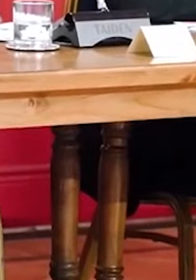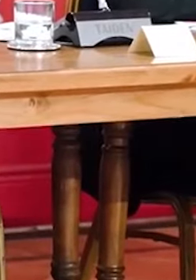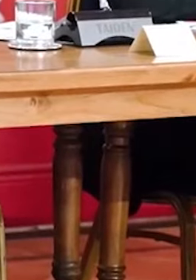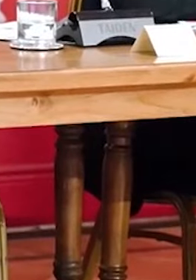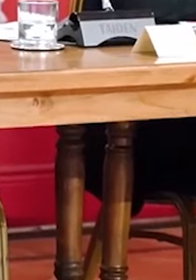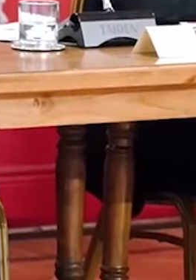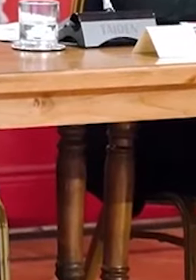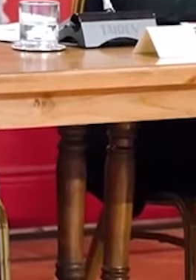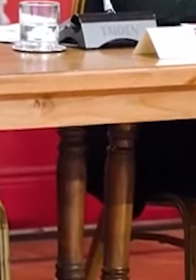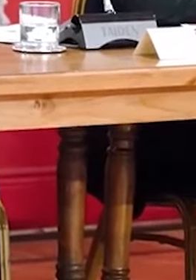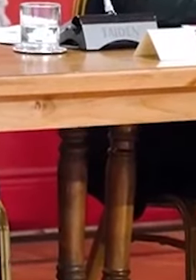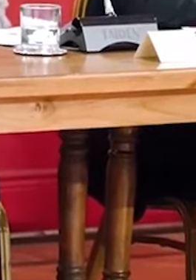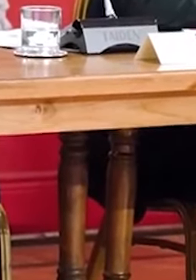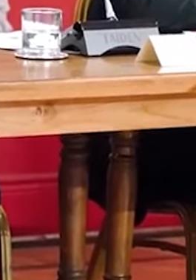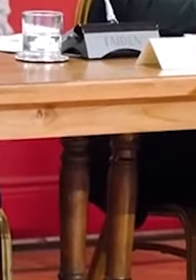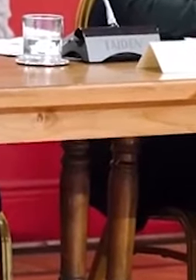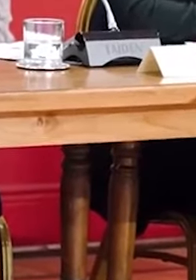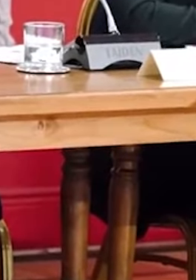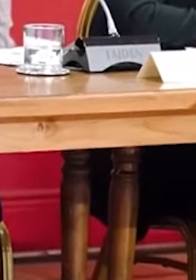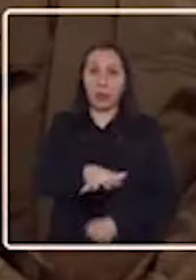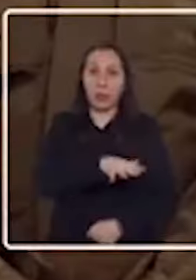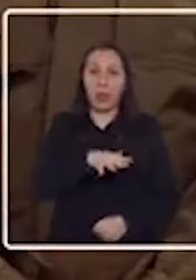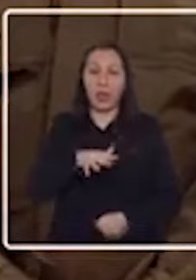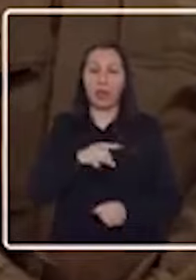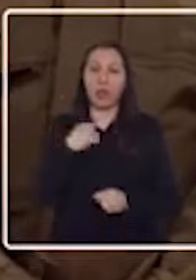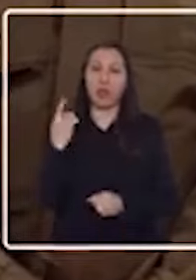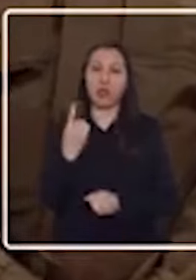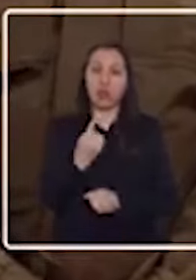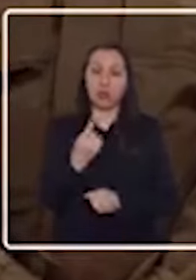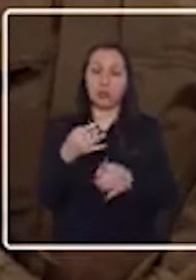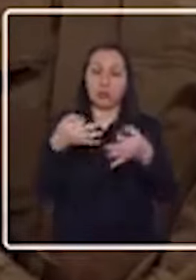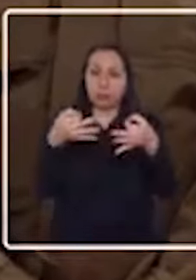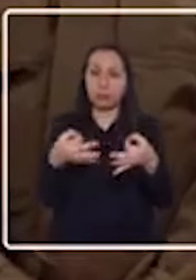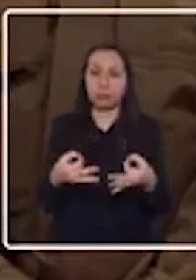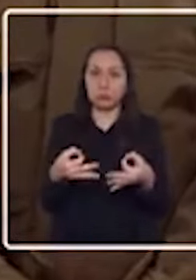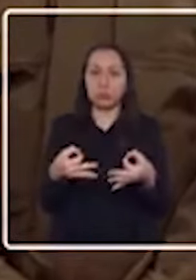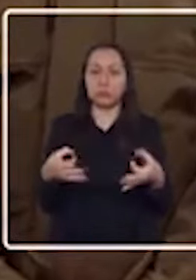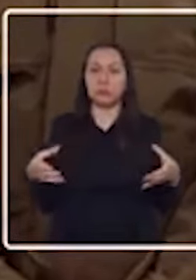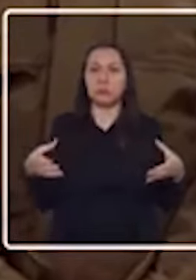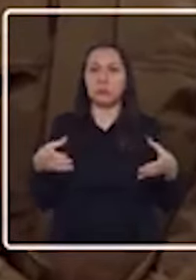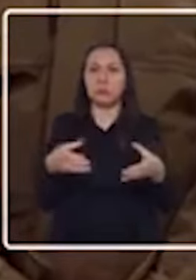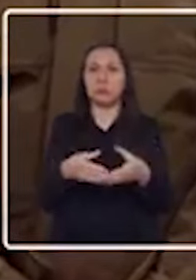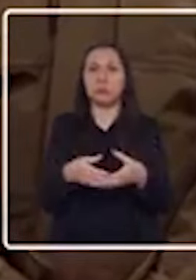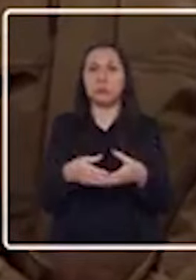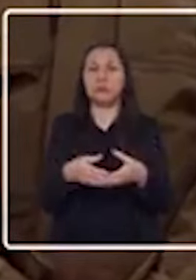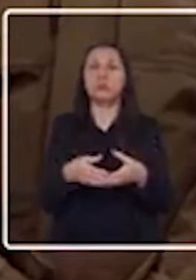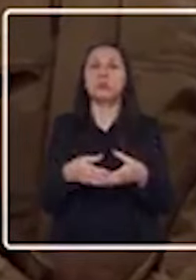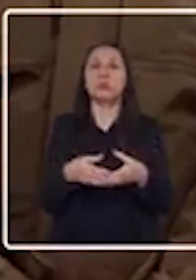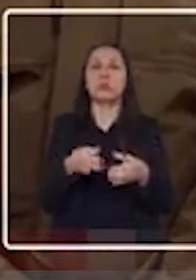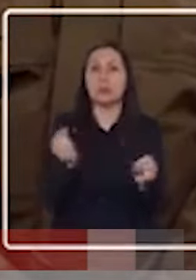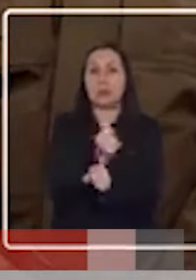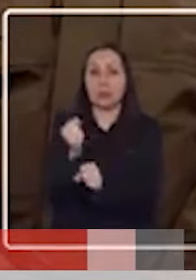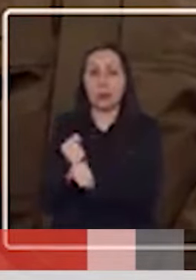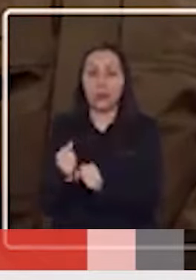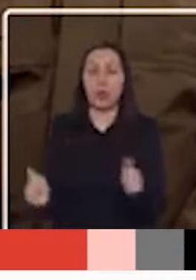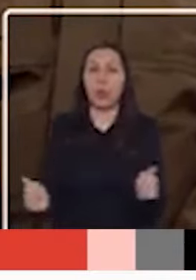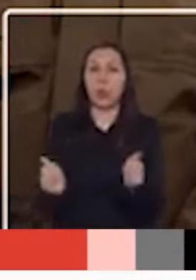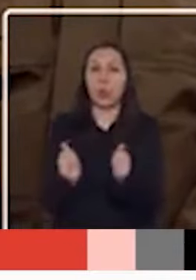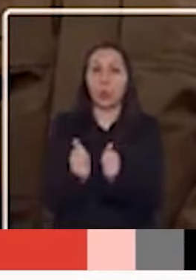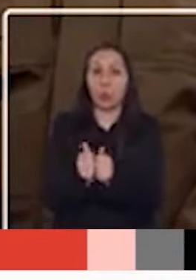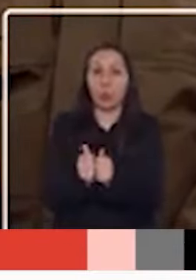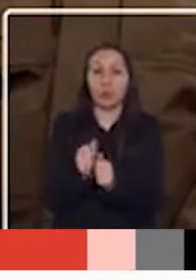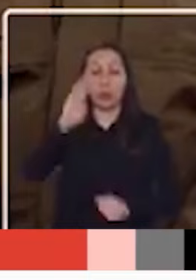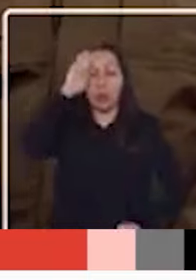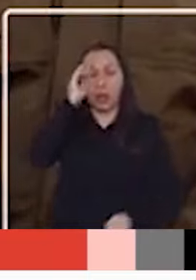que complementen lo que se está haciendo. Que vamos a constituir una fuerza de tarea conjunta de